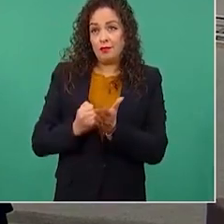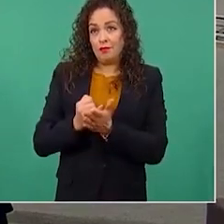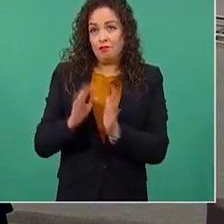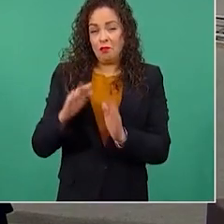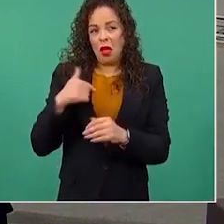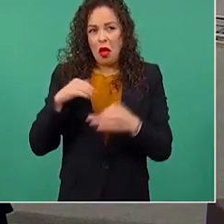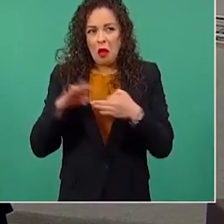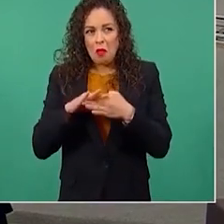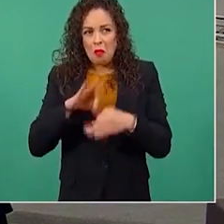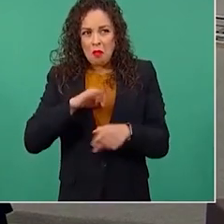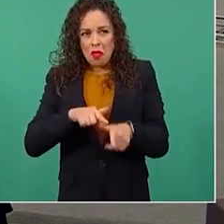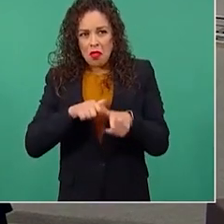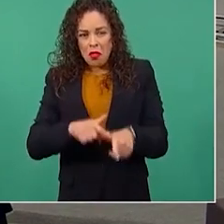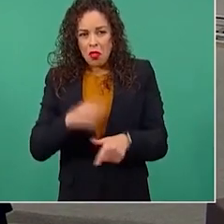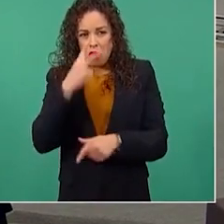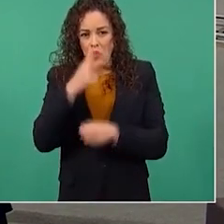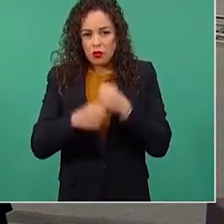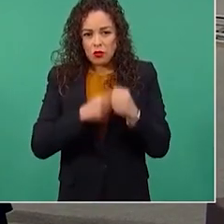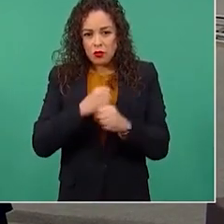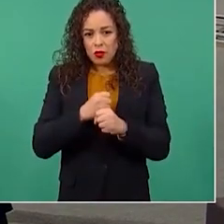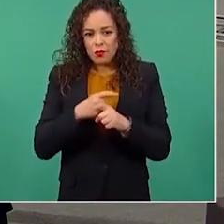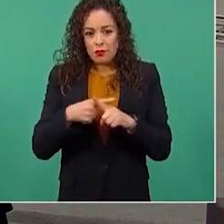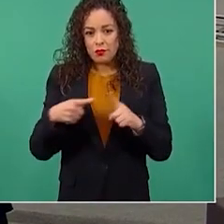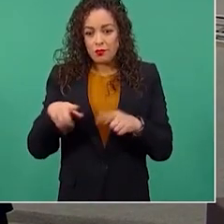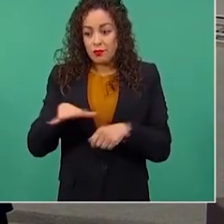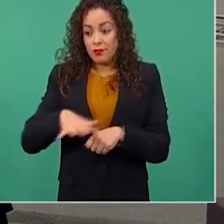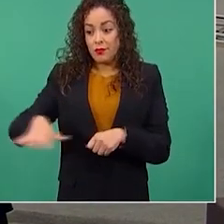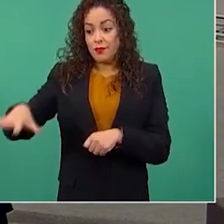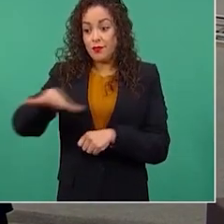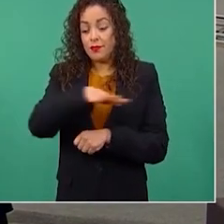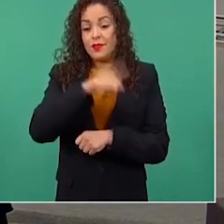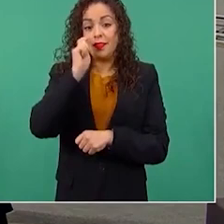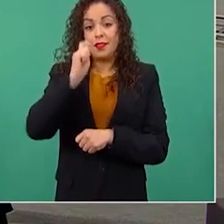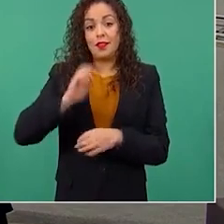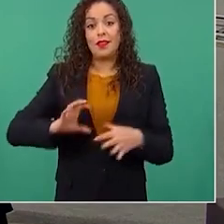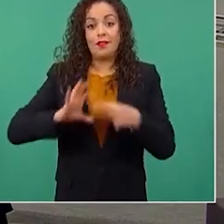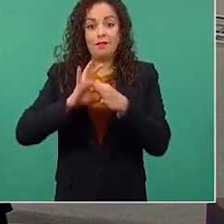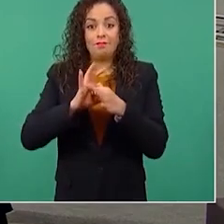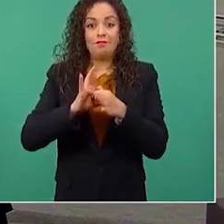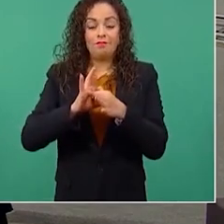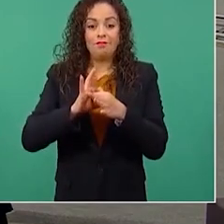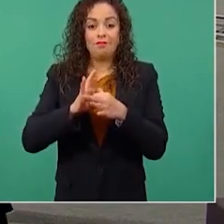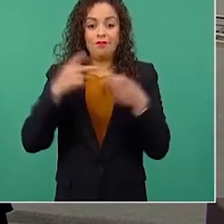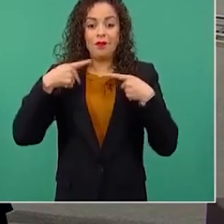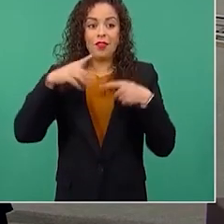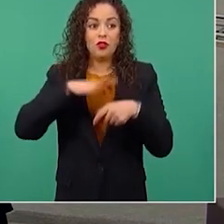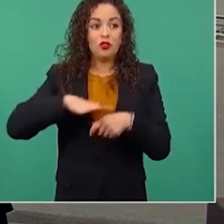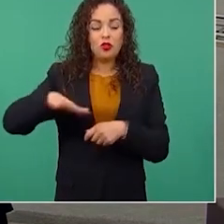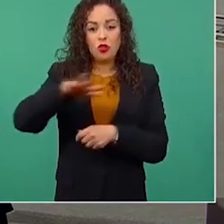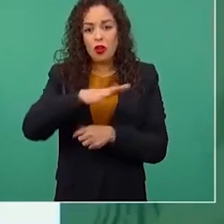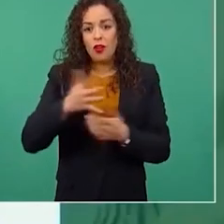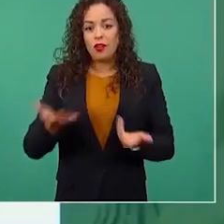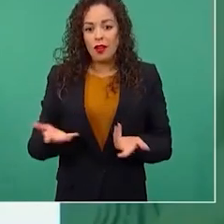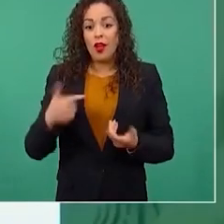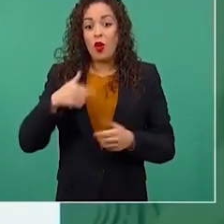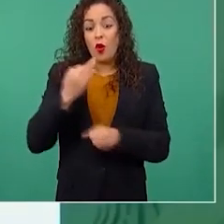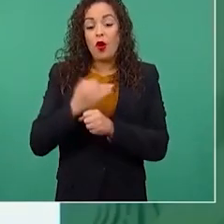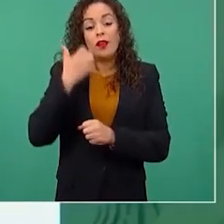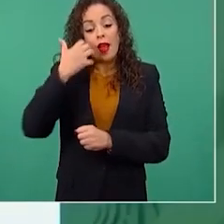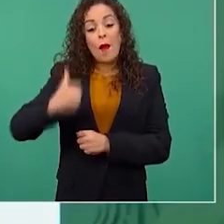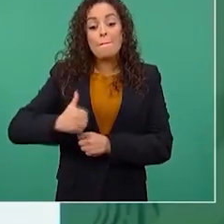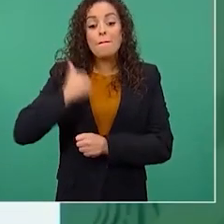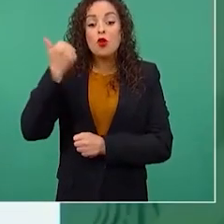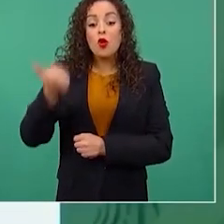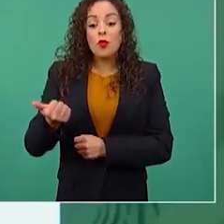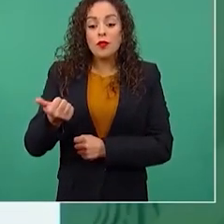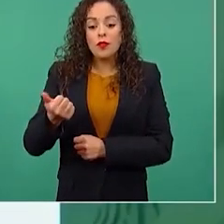más, de vida pública, y quiero aprovechar pues para transmitir